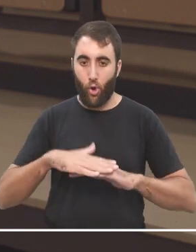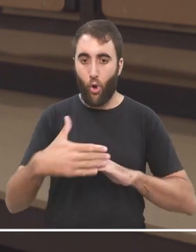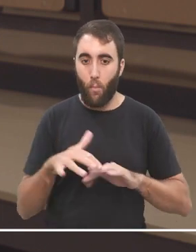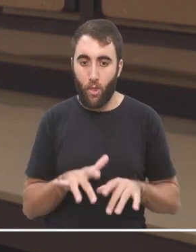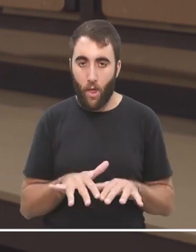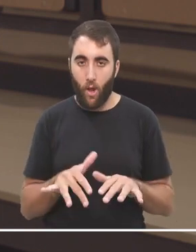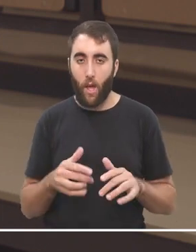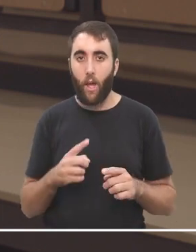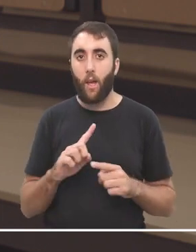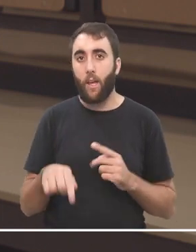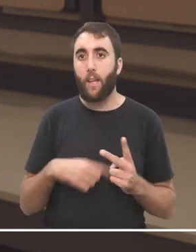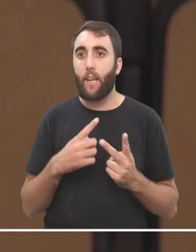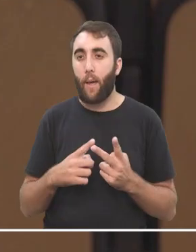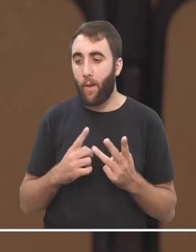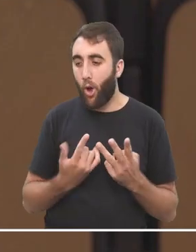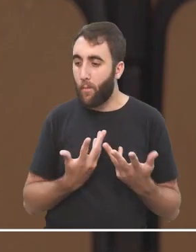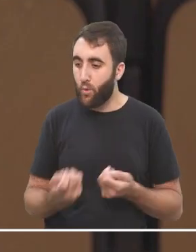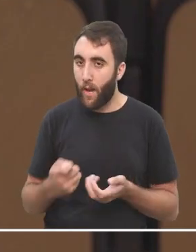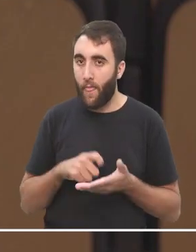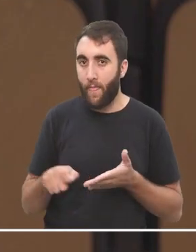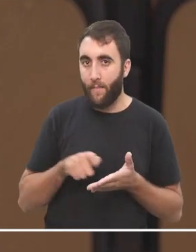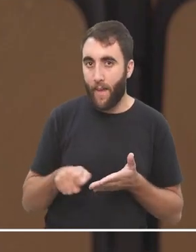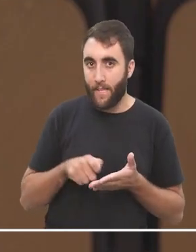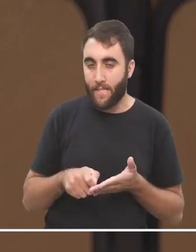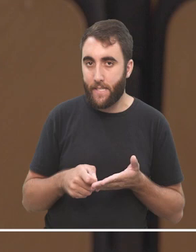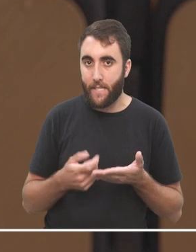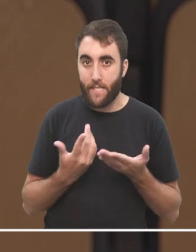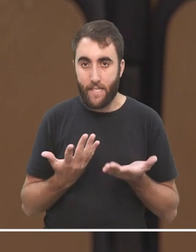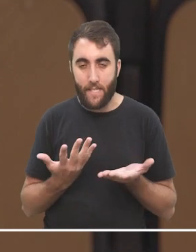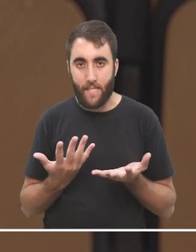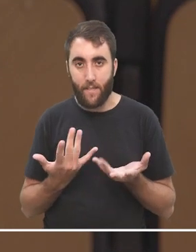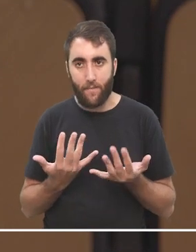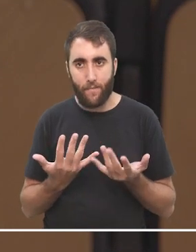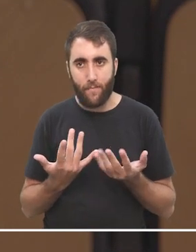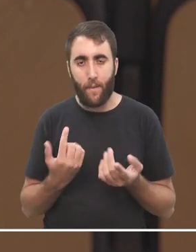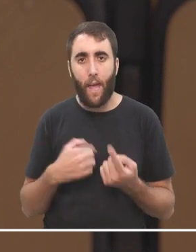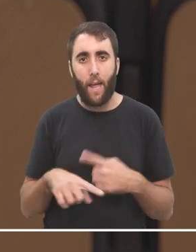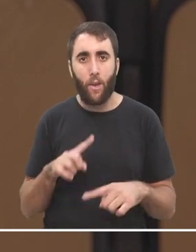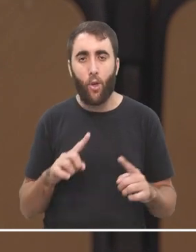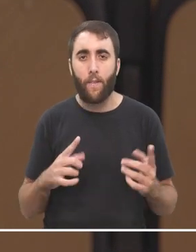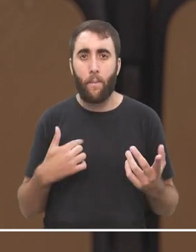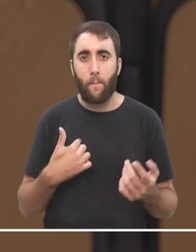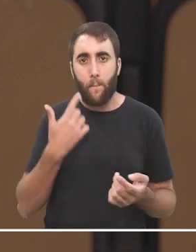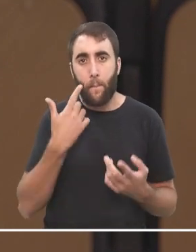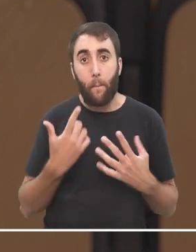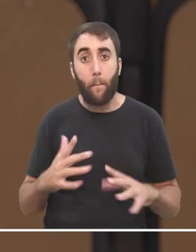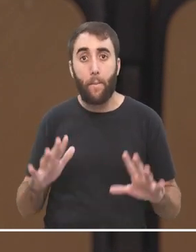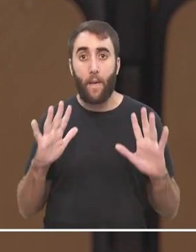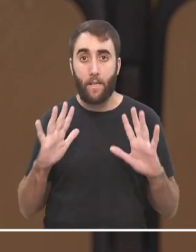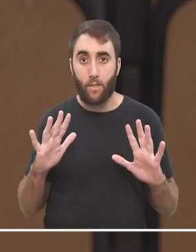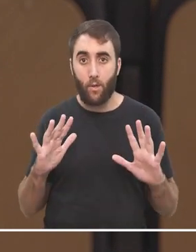computadora y a la hora de ayudar a hacer los deberes mismamente. Entonces, pienso que uno de los